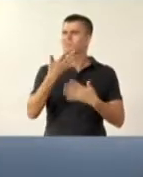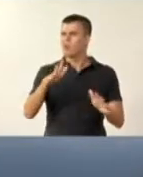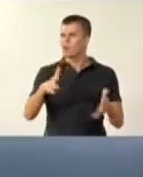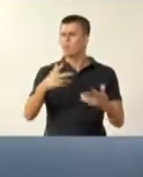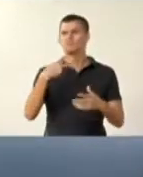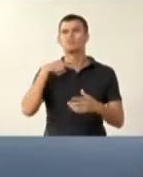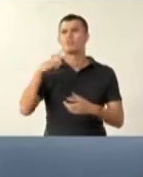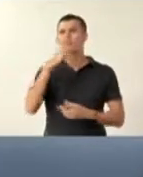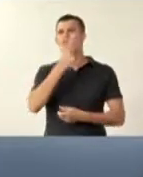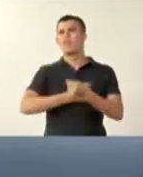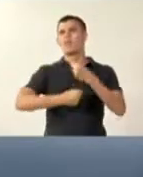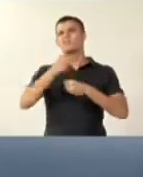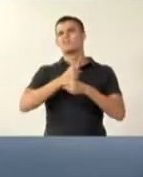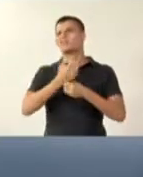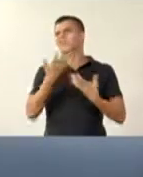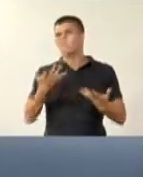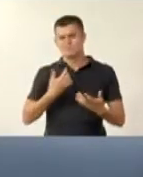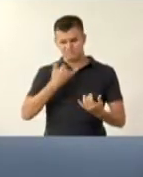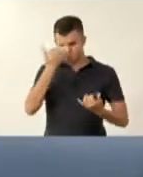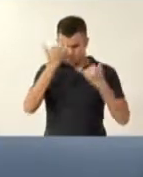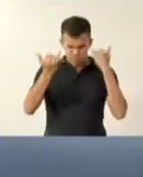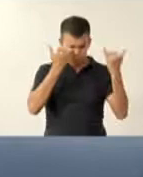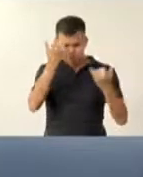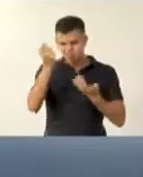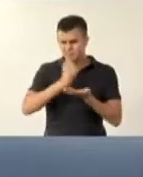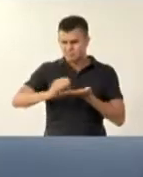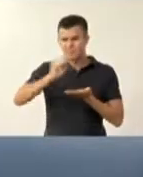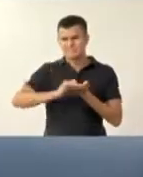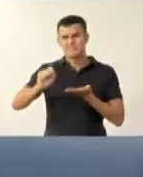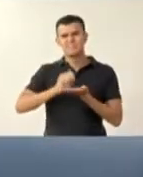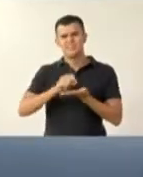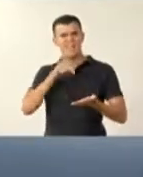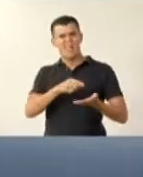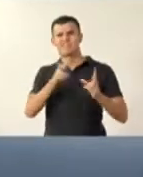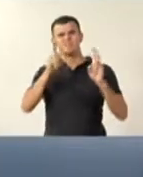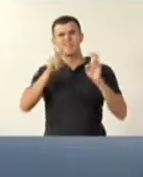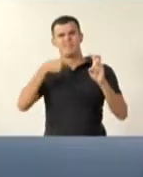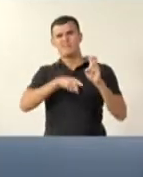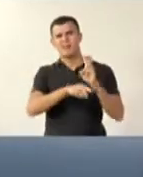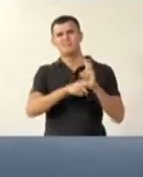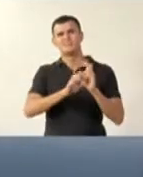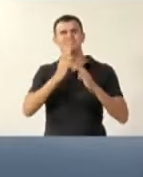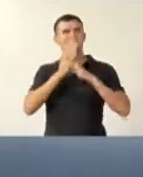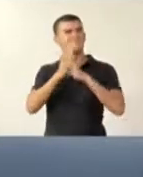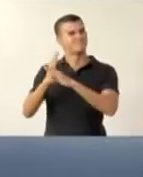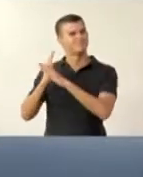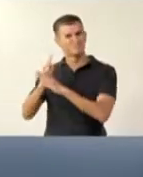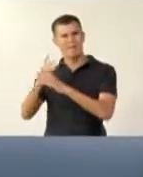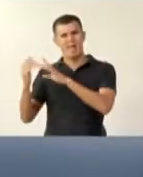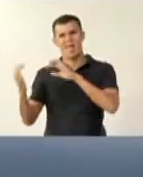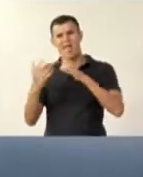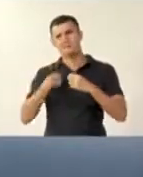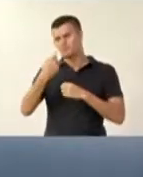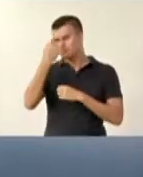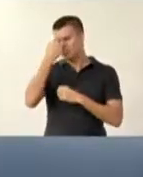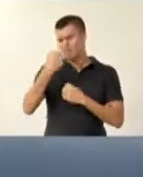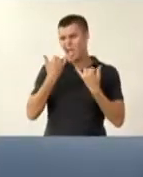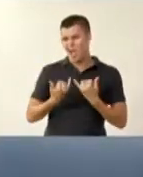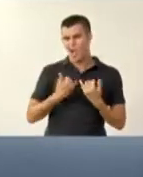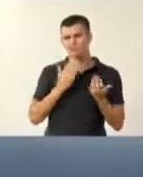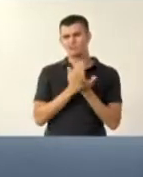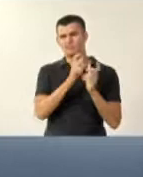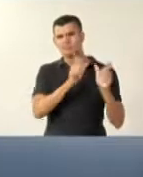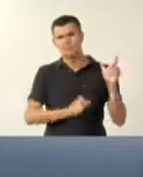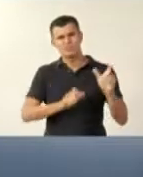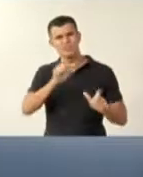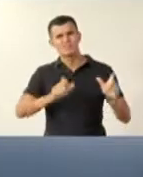desde noviembre del año pasado es a desarrollar contenidos para el posconflicto. Yo considero que los estudiantes y los jóvenes tenemos una